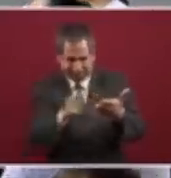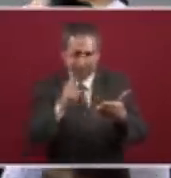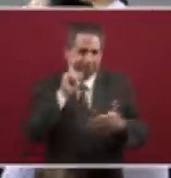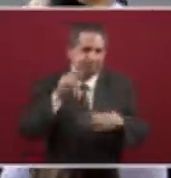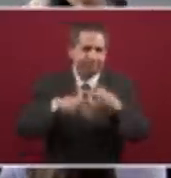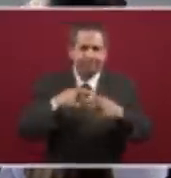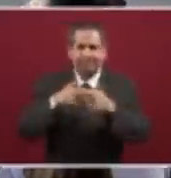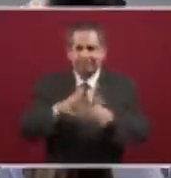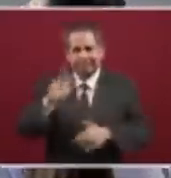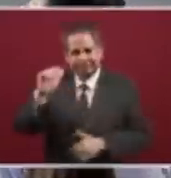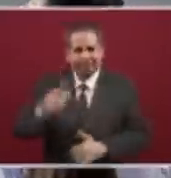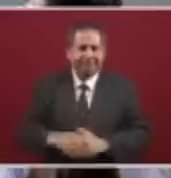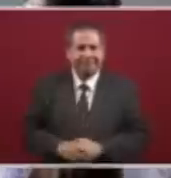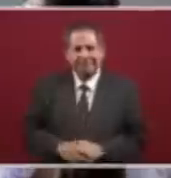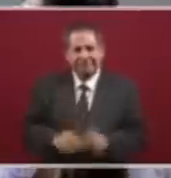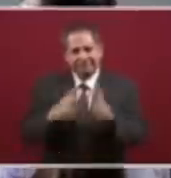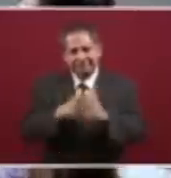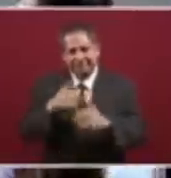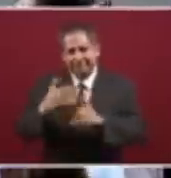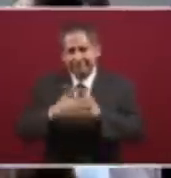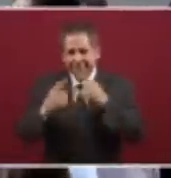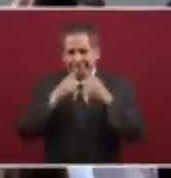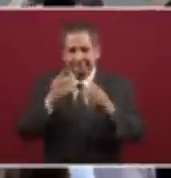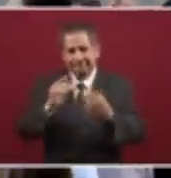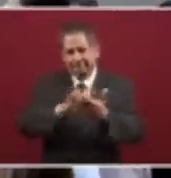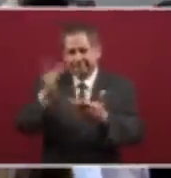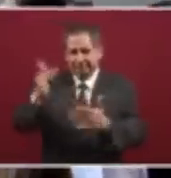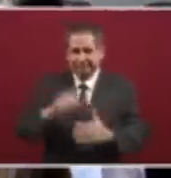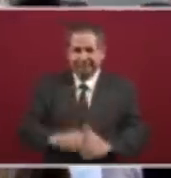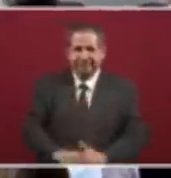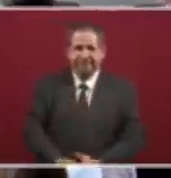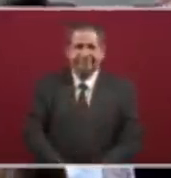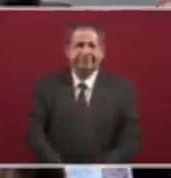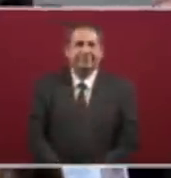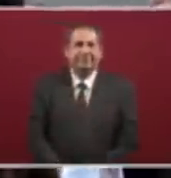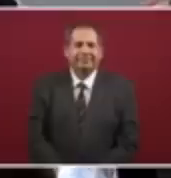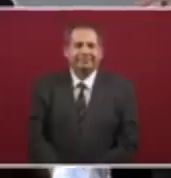y seguimos adelante seguimos el diálogo muchas gracias